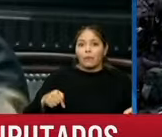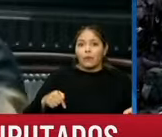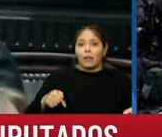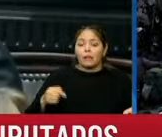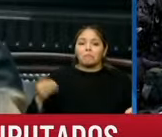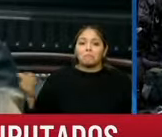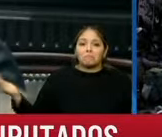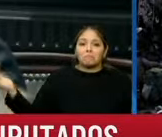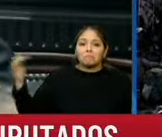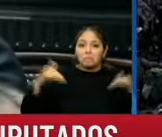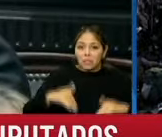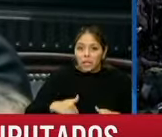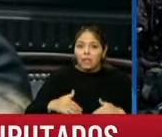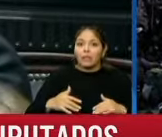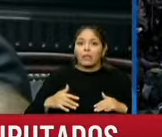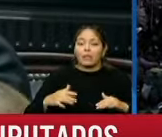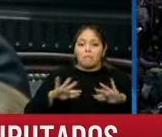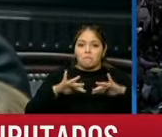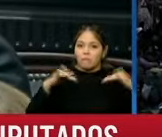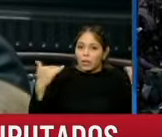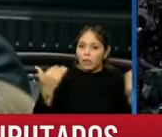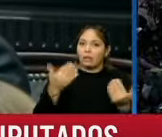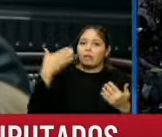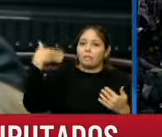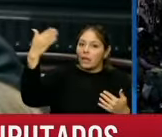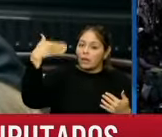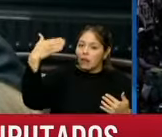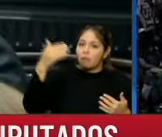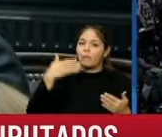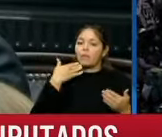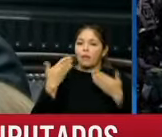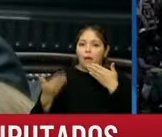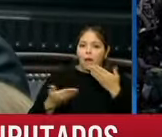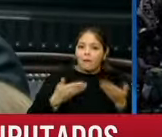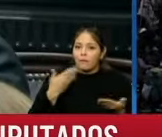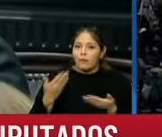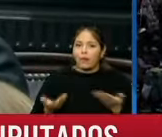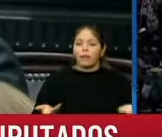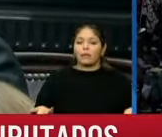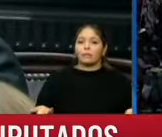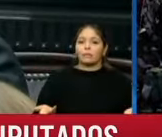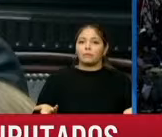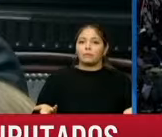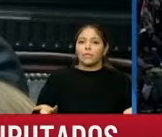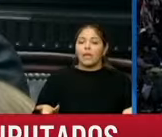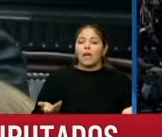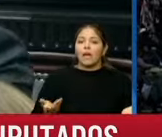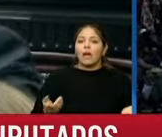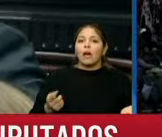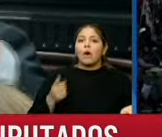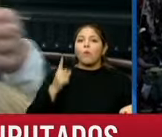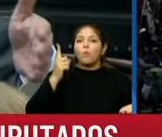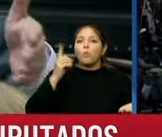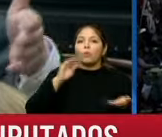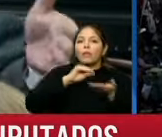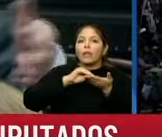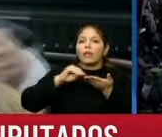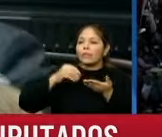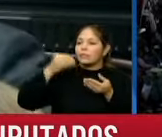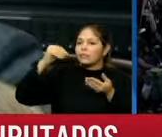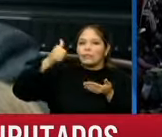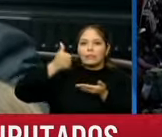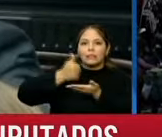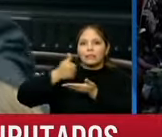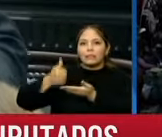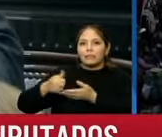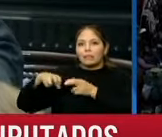¿Se entiende esto o no? ¿Sí? ¿Cómo? Claro. ¿Cómo? Píparo, Keynes es mala palabra para el gobierno. Sí, claro. ¿Sí? Sí, sí.